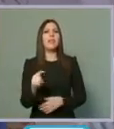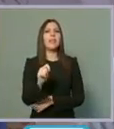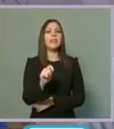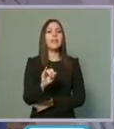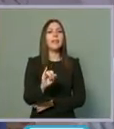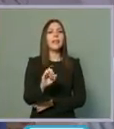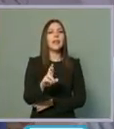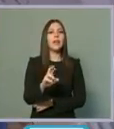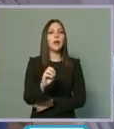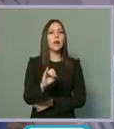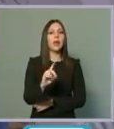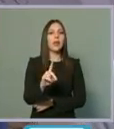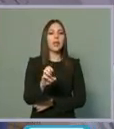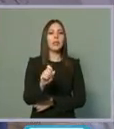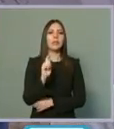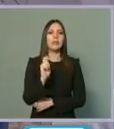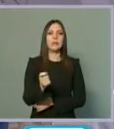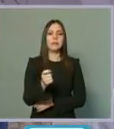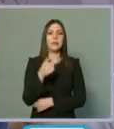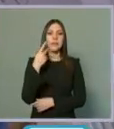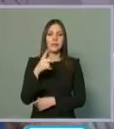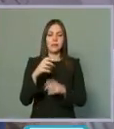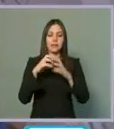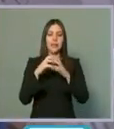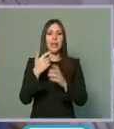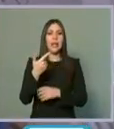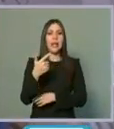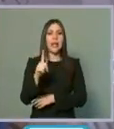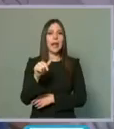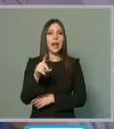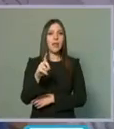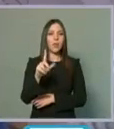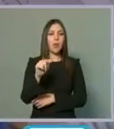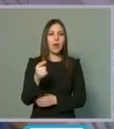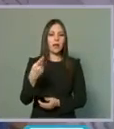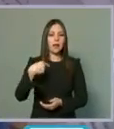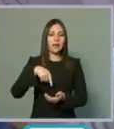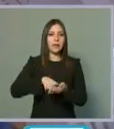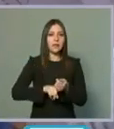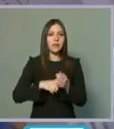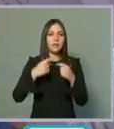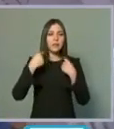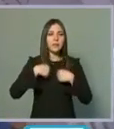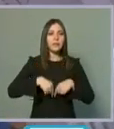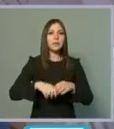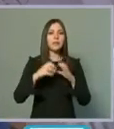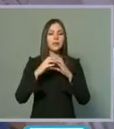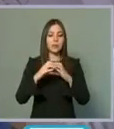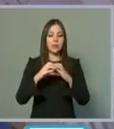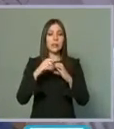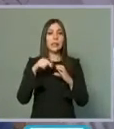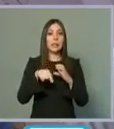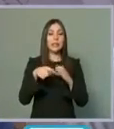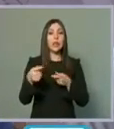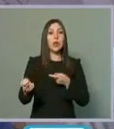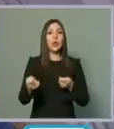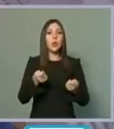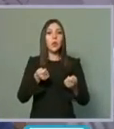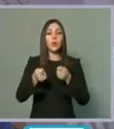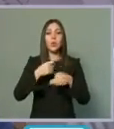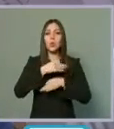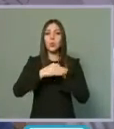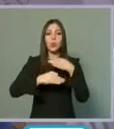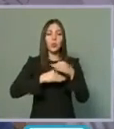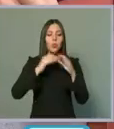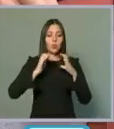la tiroides es la glándula que controla el metabolismo en el ser humano. Obviamente, pues, hombres y mujeres